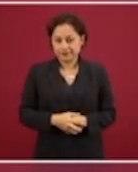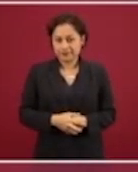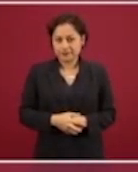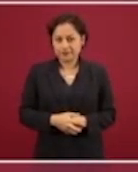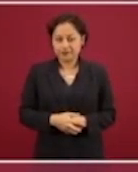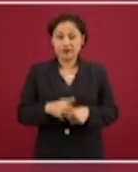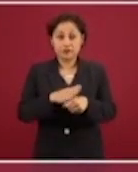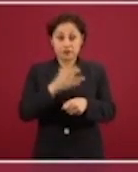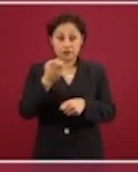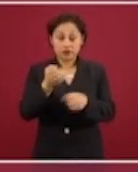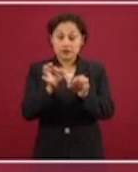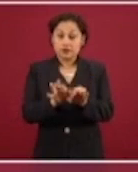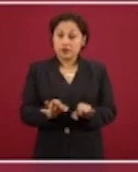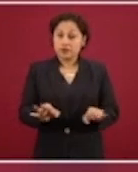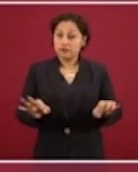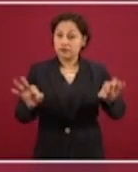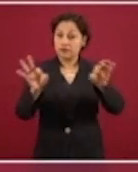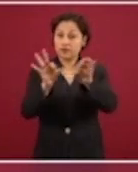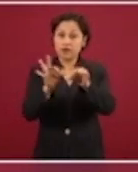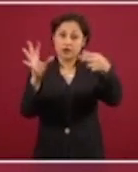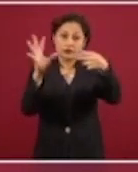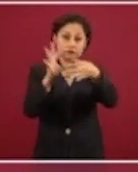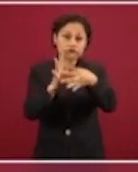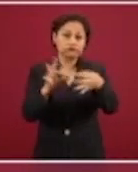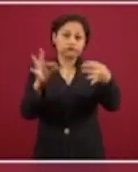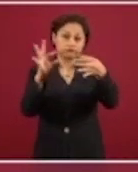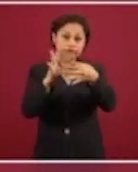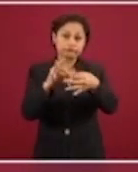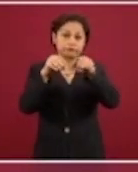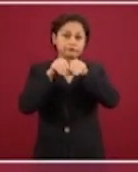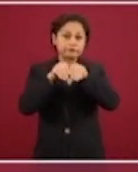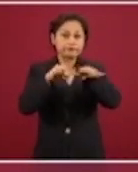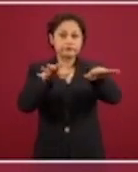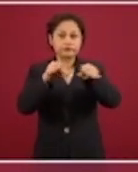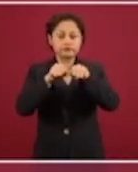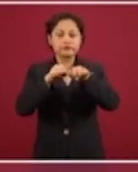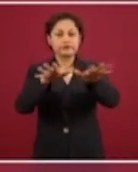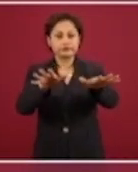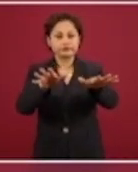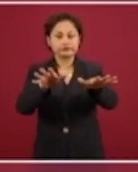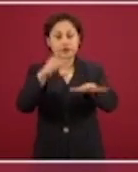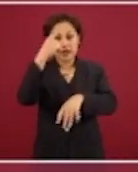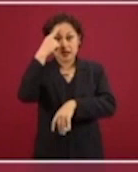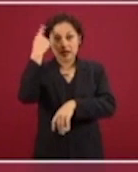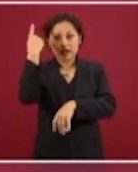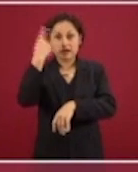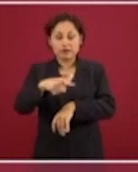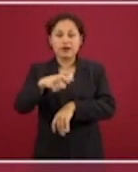importante que se sepa que lo que más nos importa ahora